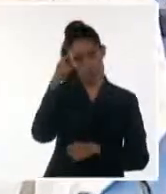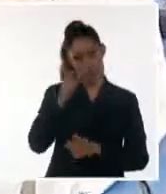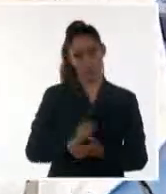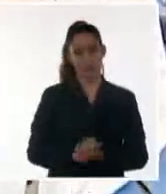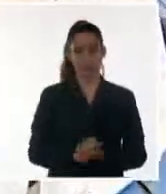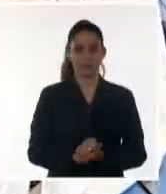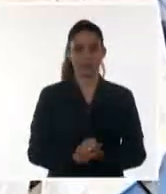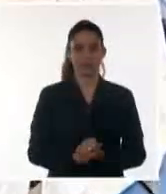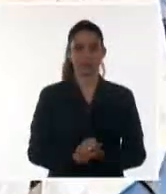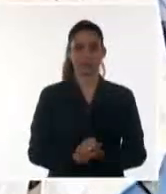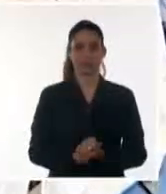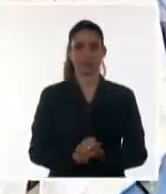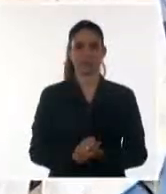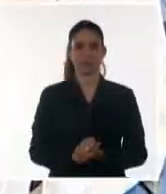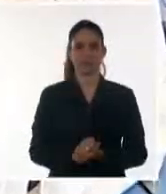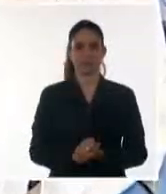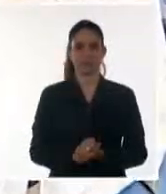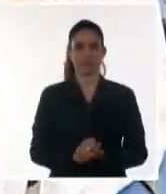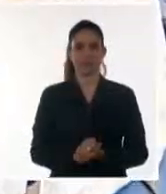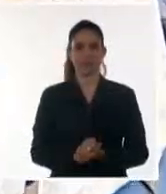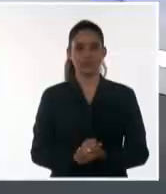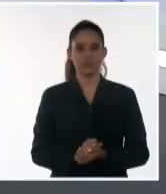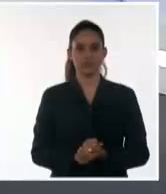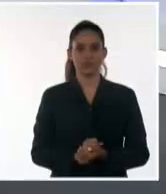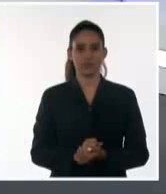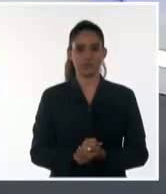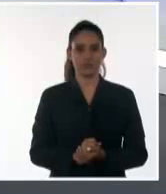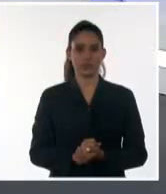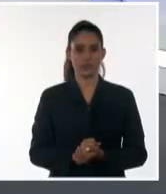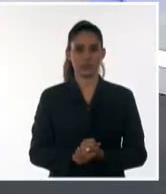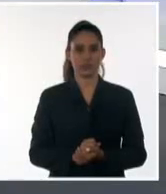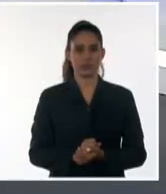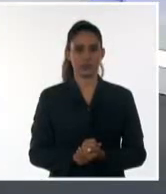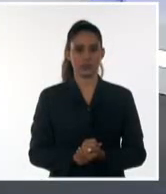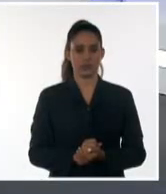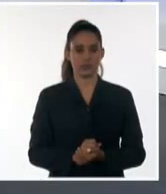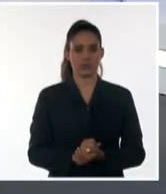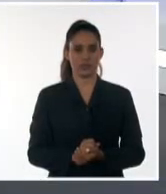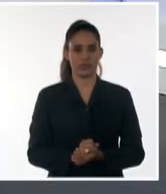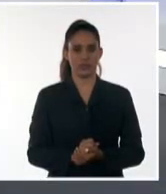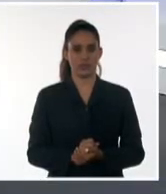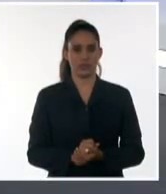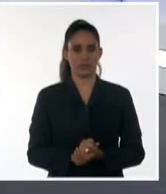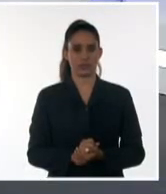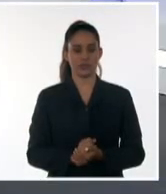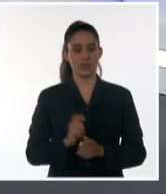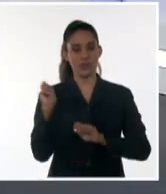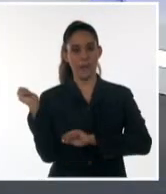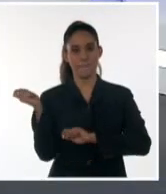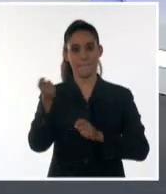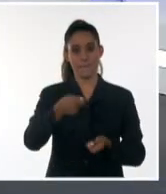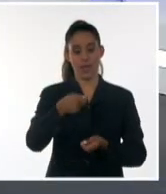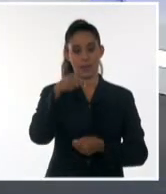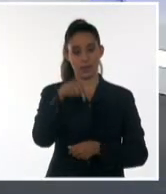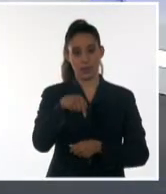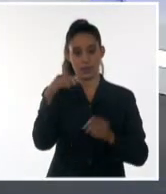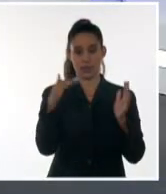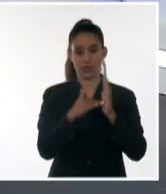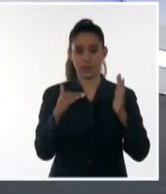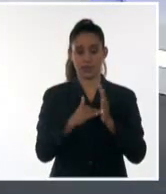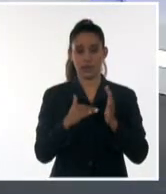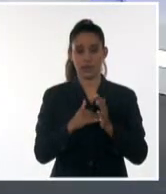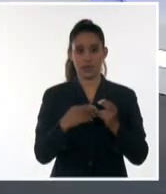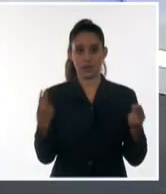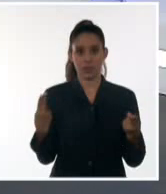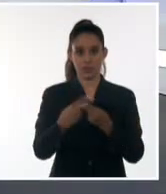Randy Vasconcelos, Canal Cubano de Noticias. Y en la Liga Élite del Béisbol Cubano, hoy en la tarde, en un partido que se extendió